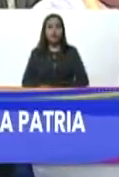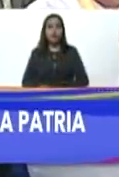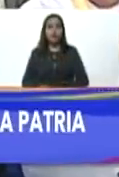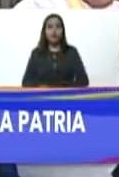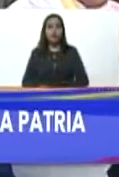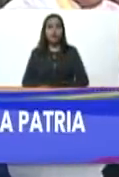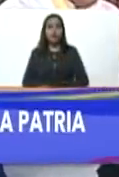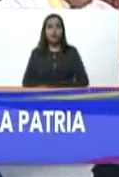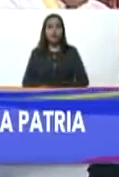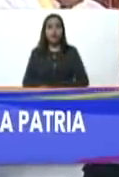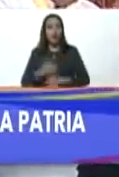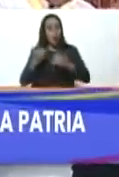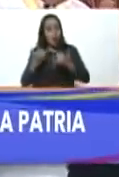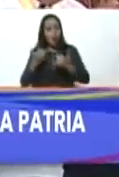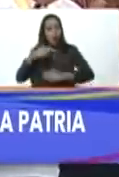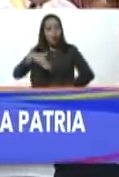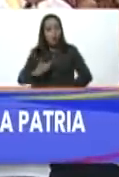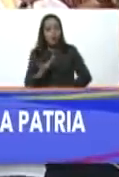Para que ustedes, bueno,